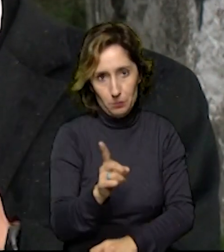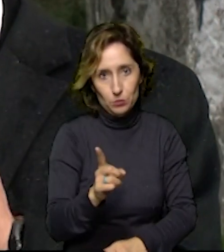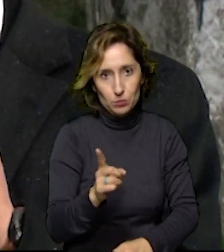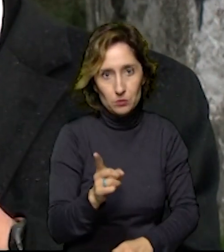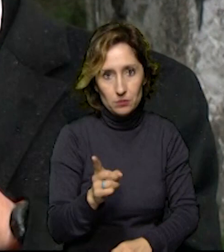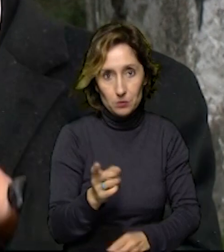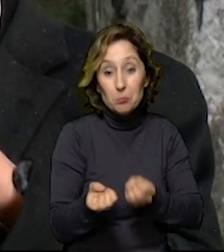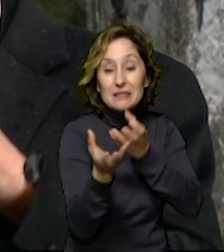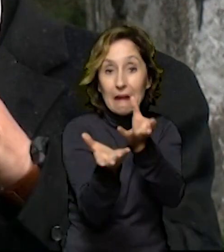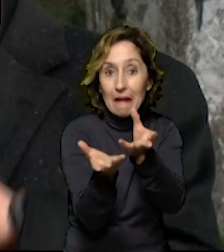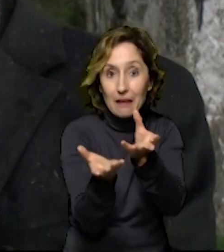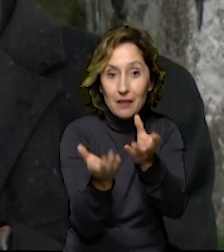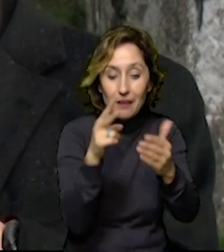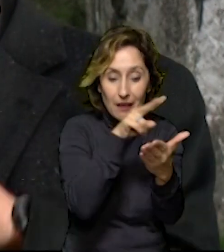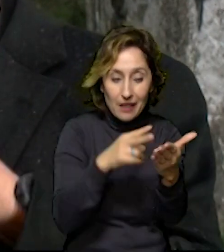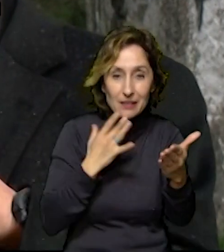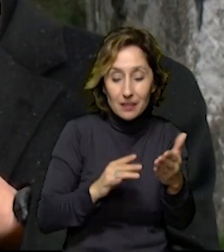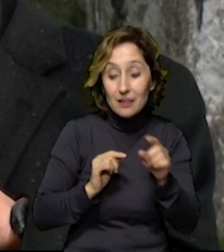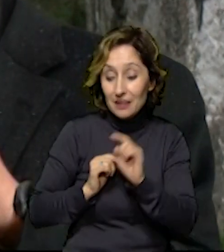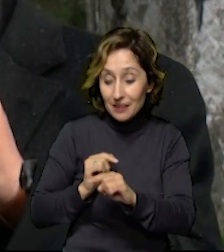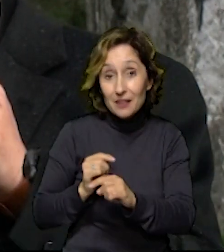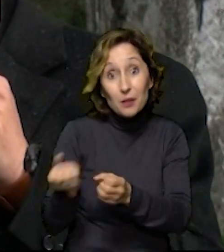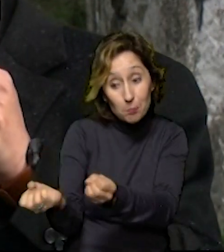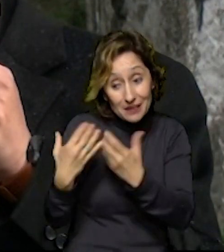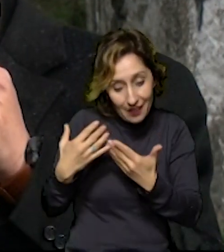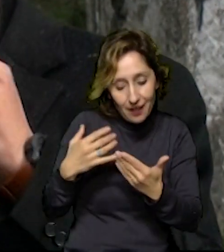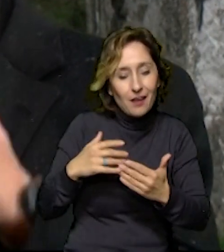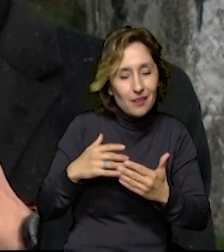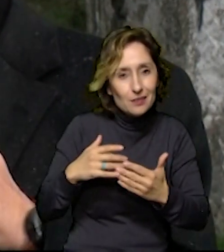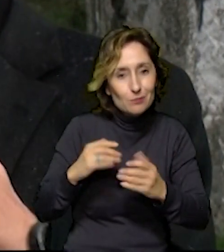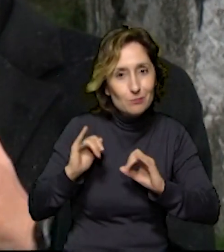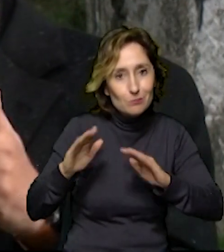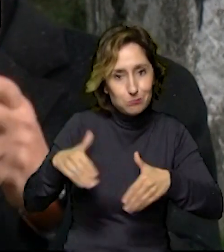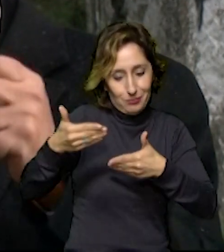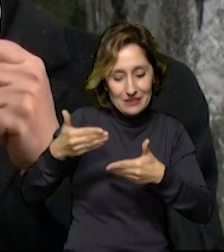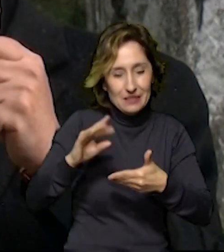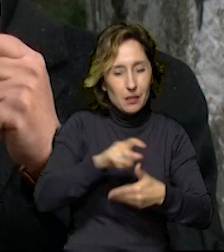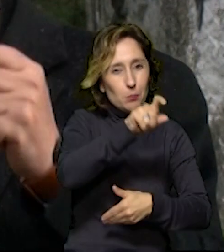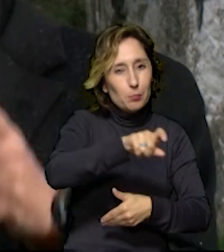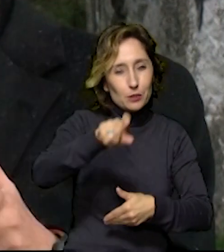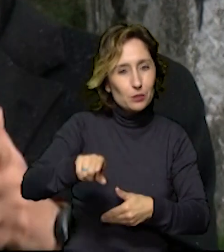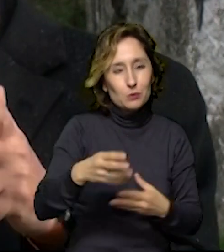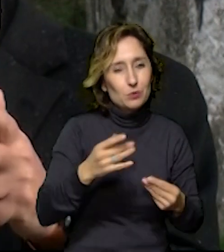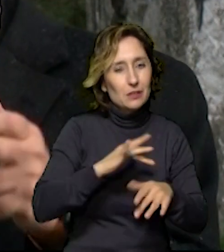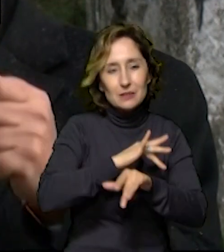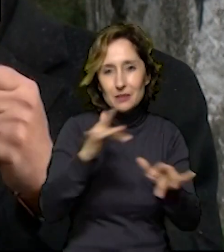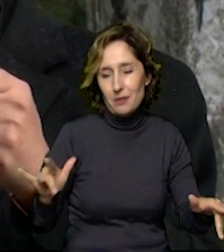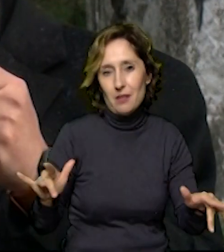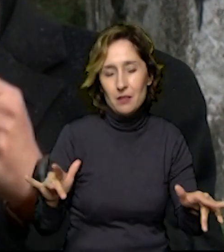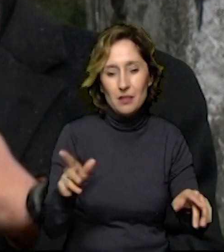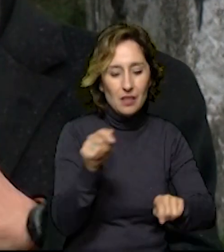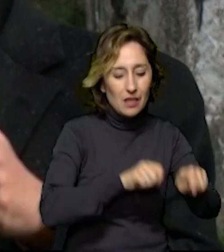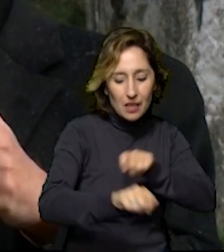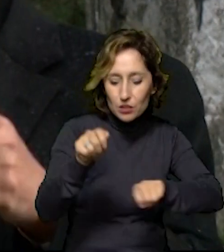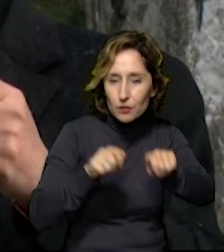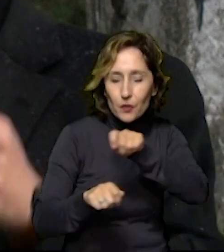mensaje sí ha llegado a la sensibilidad de mucha gente, de asociaciones, pero